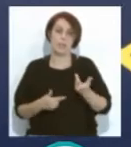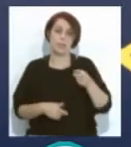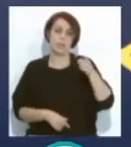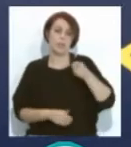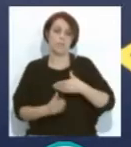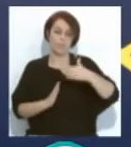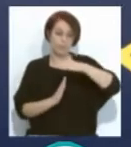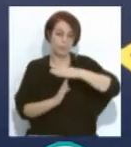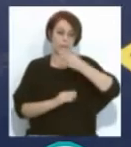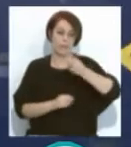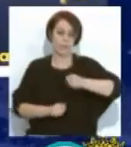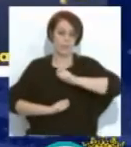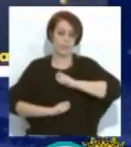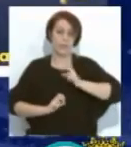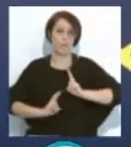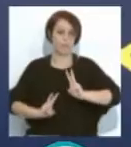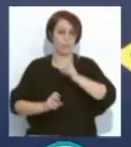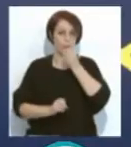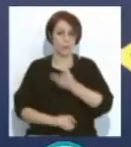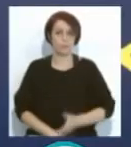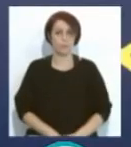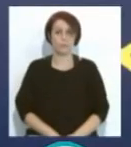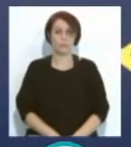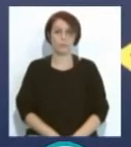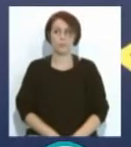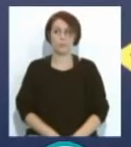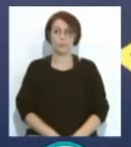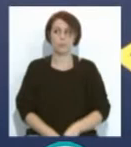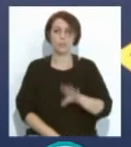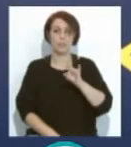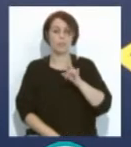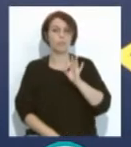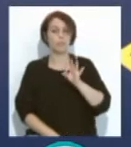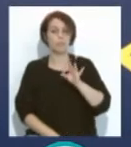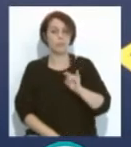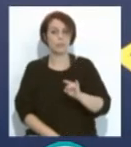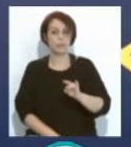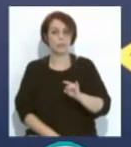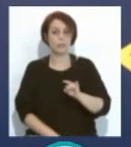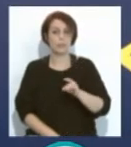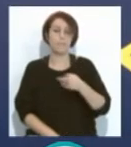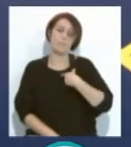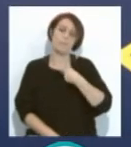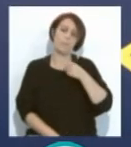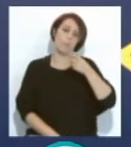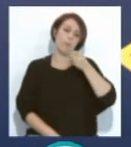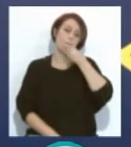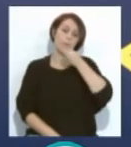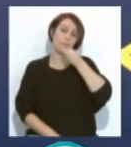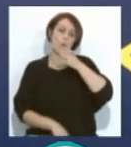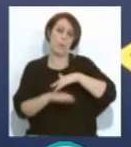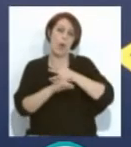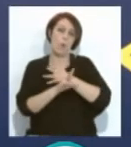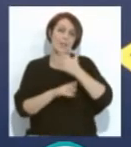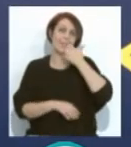bien para recuperar energía. Buen día, y sí, la verdad que sí, es un partido muy lindo para jugar, la verdad que si